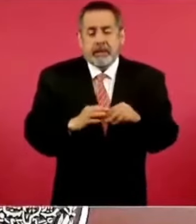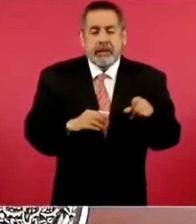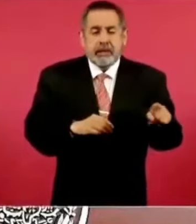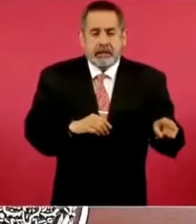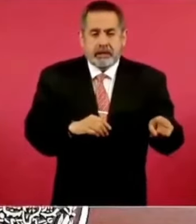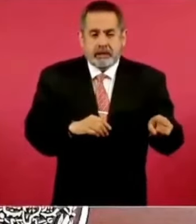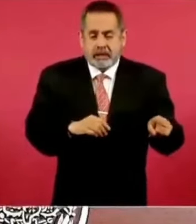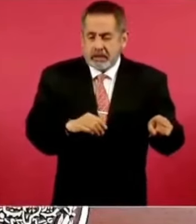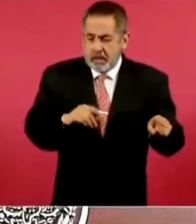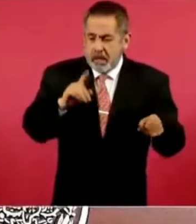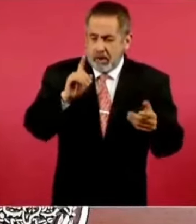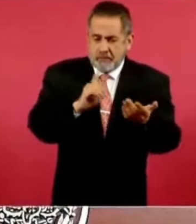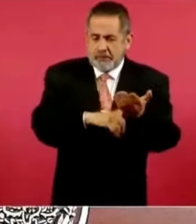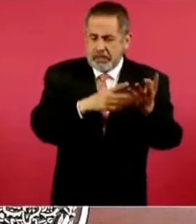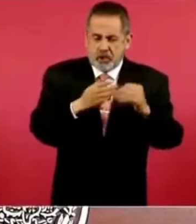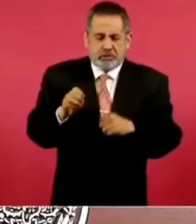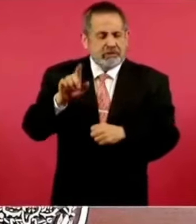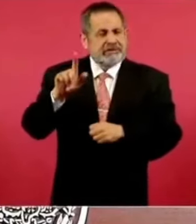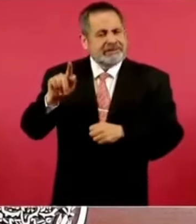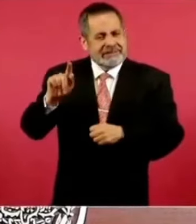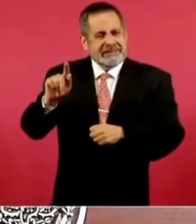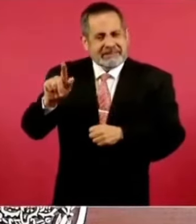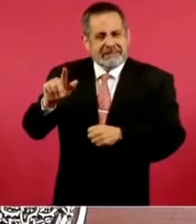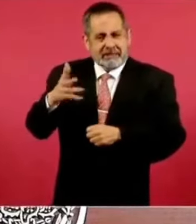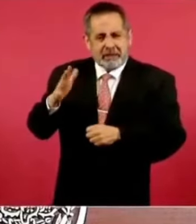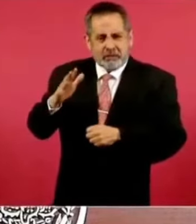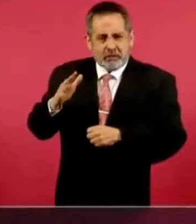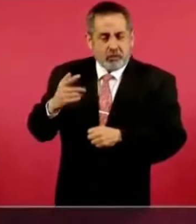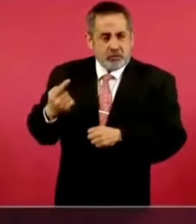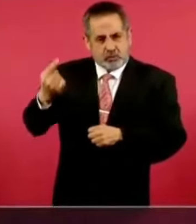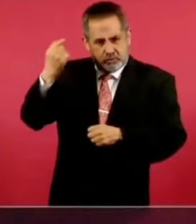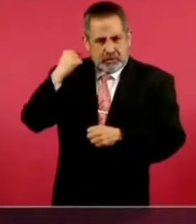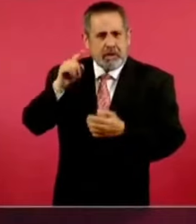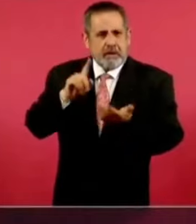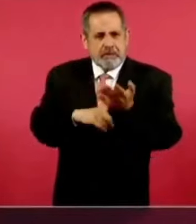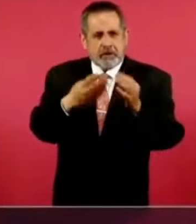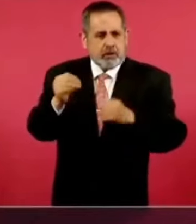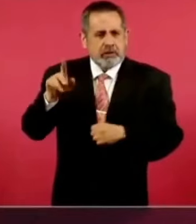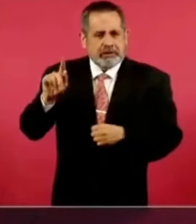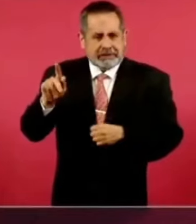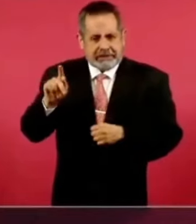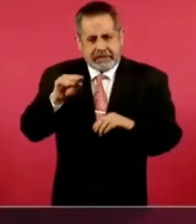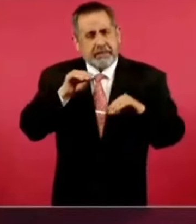a principios de los años 70 del siglo pasado